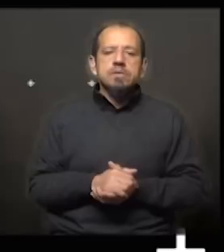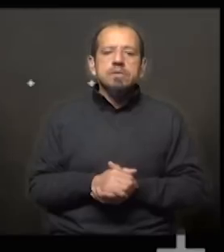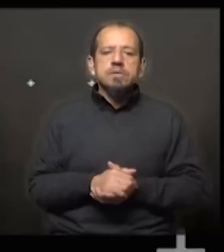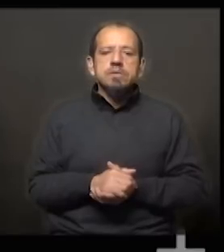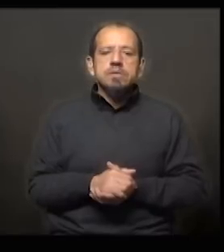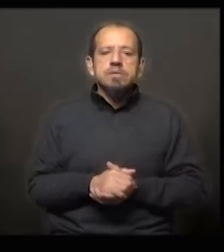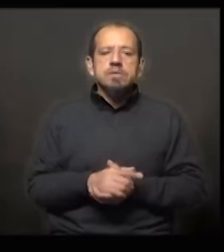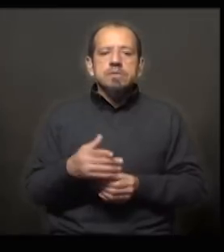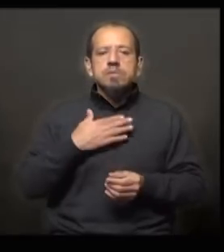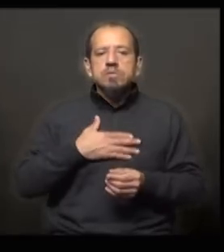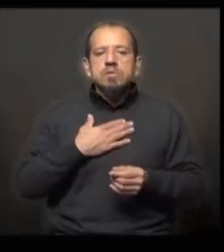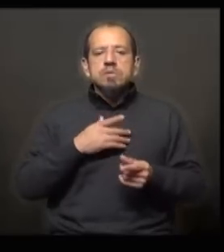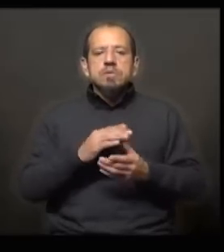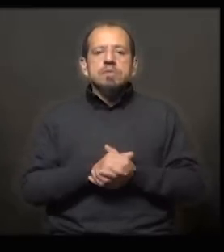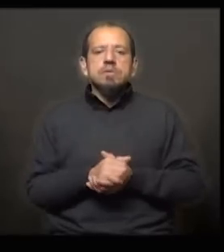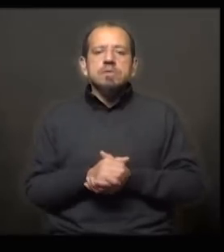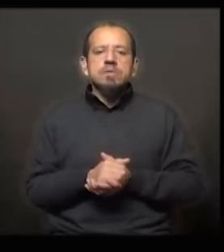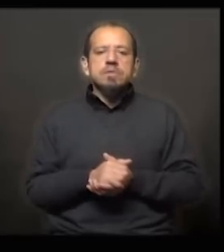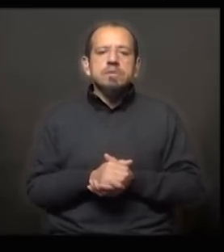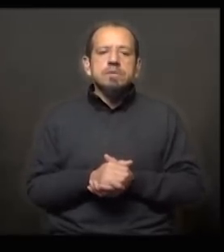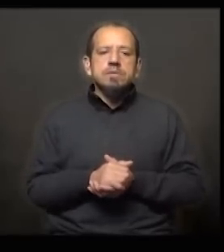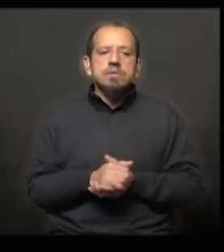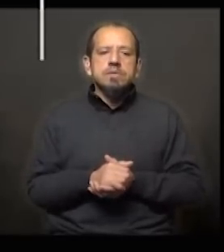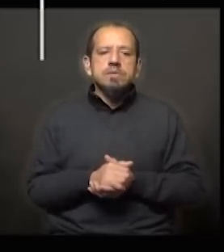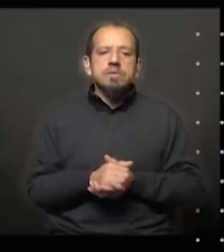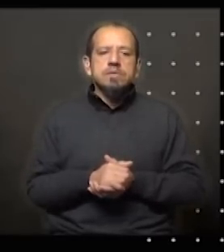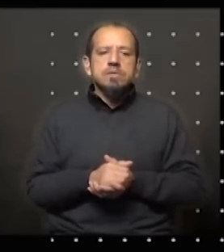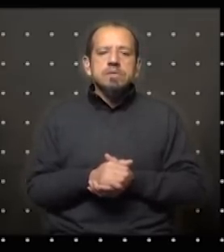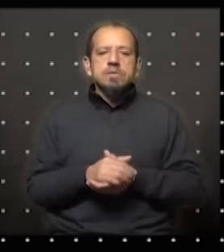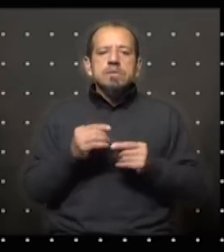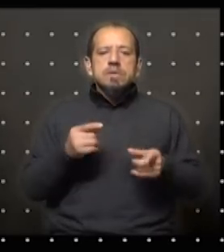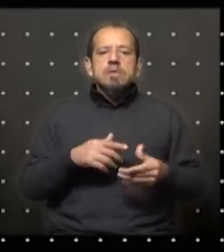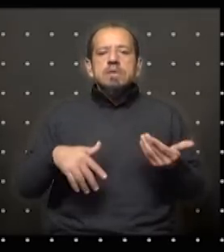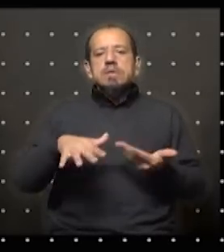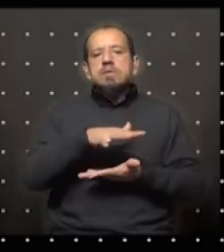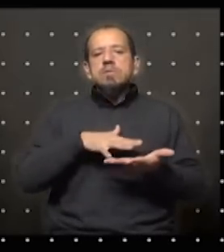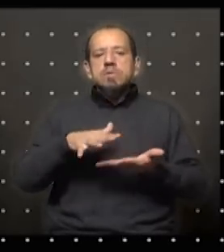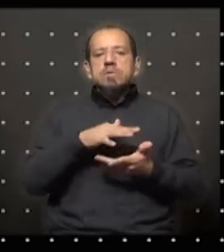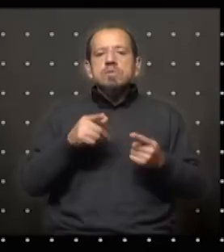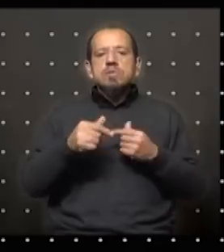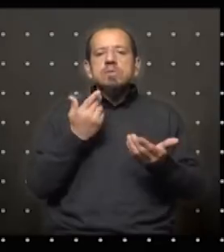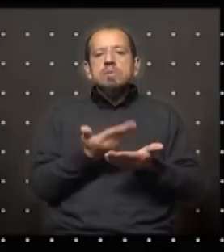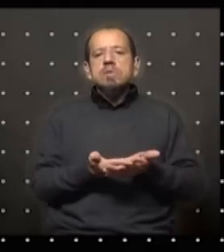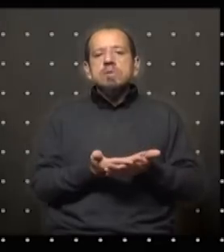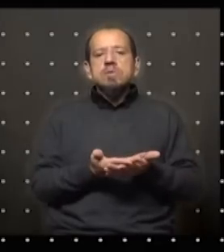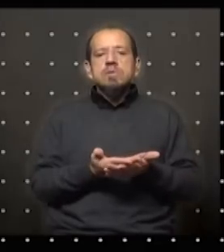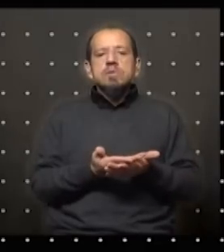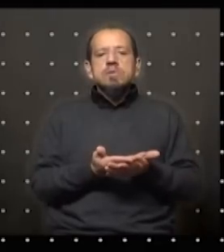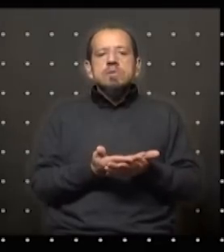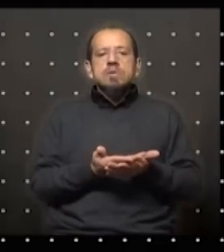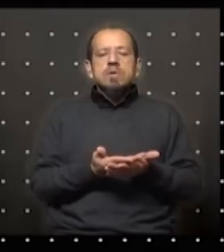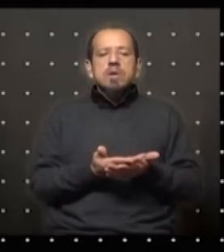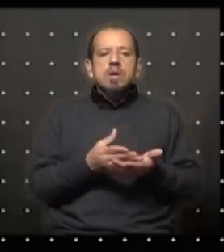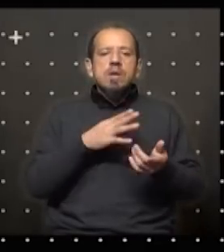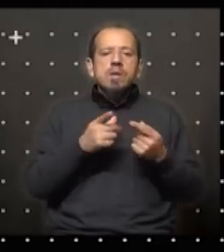gusto bueno Denis esta situación que se plantea una vez más demuestra